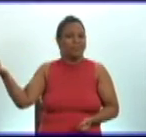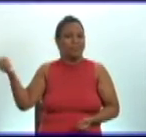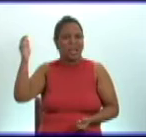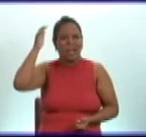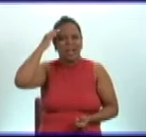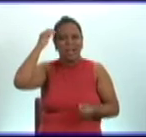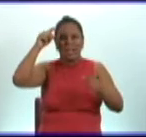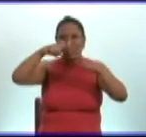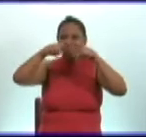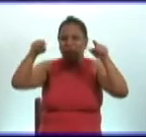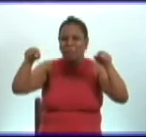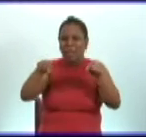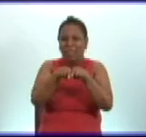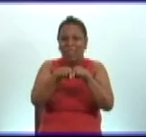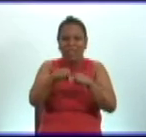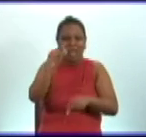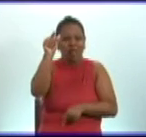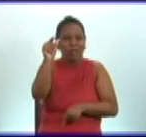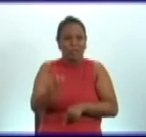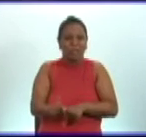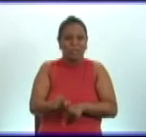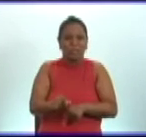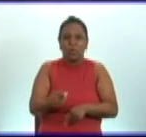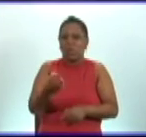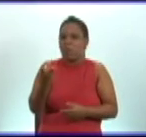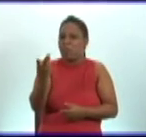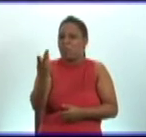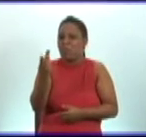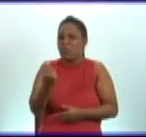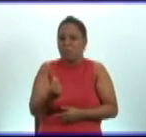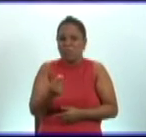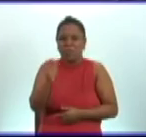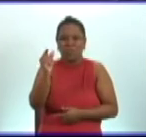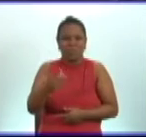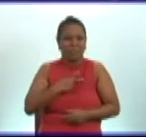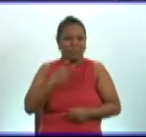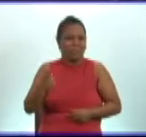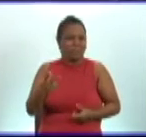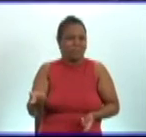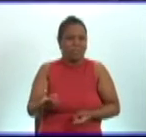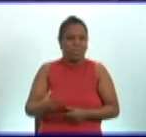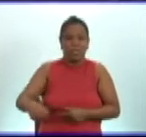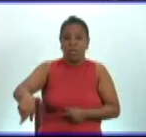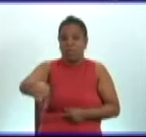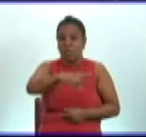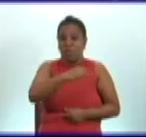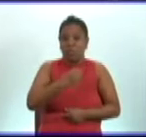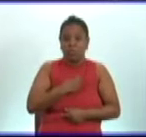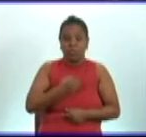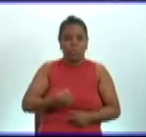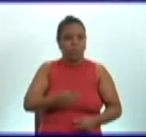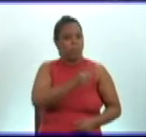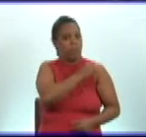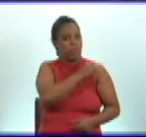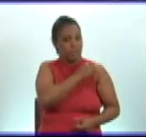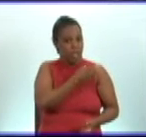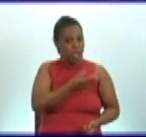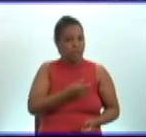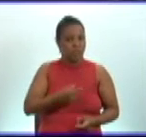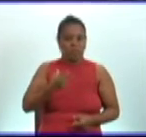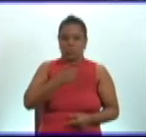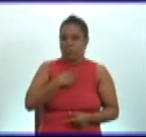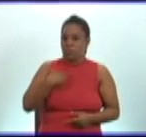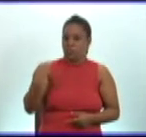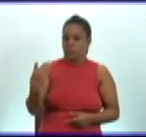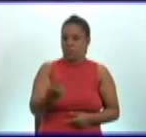en la embriaguez de un pequeño número de sediciosos. Señores, ante todo somos honrados militares, somos caballeros. El